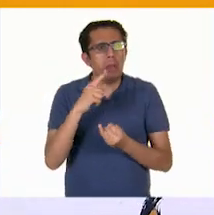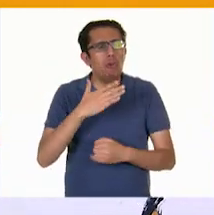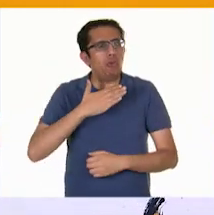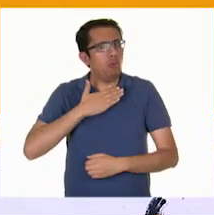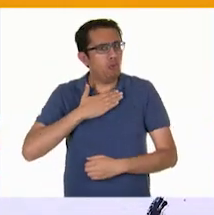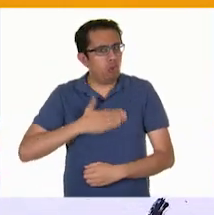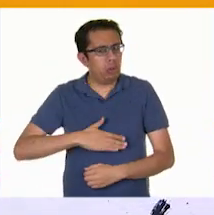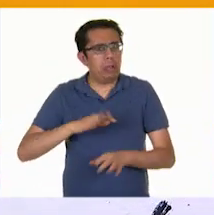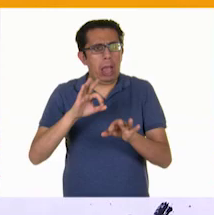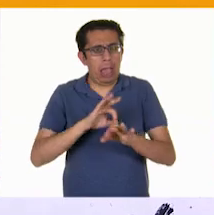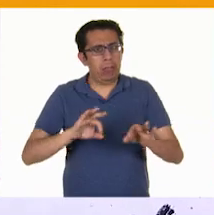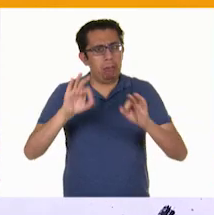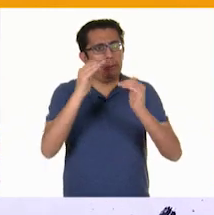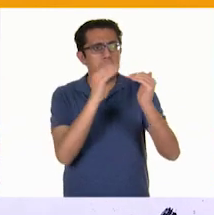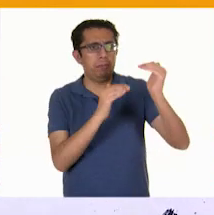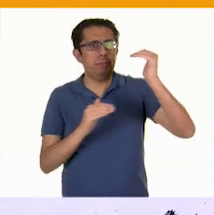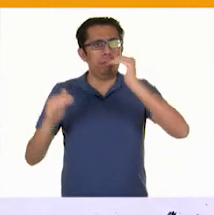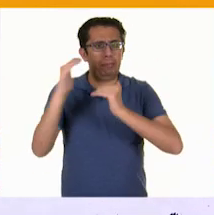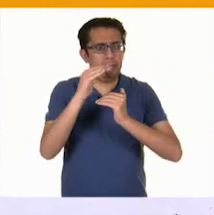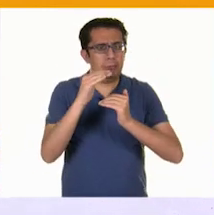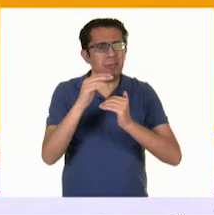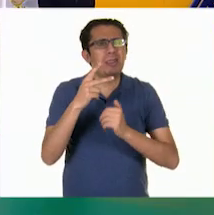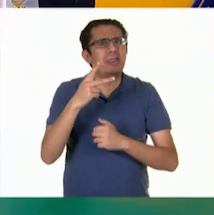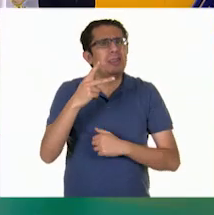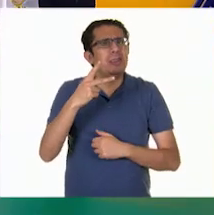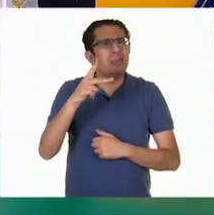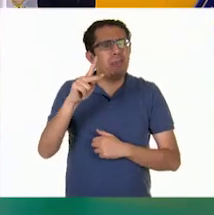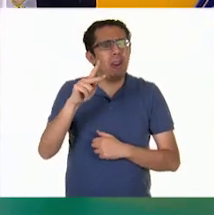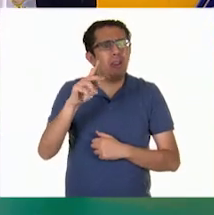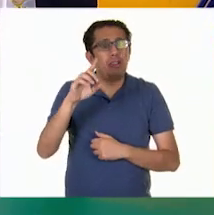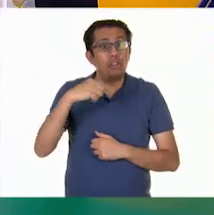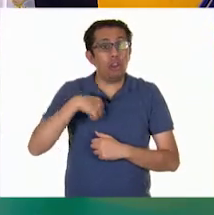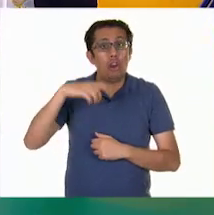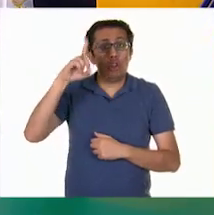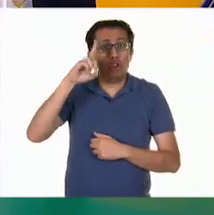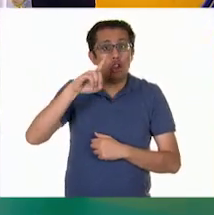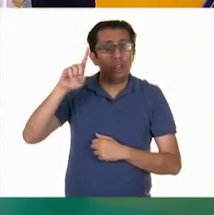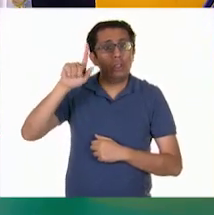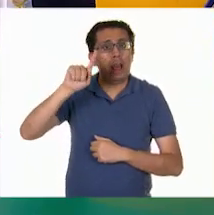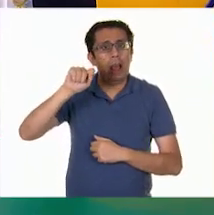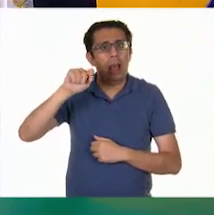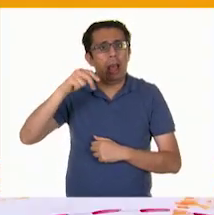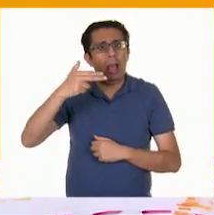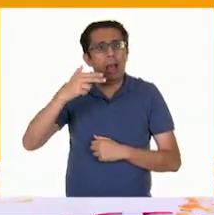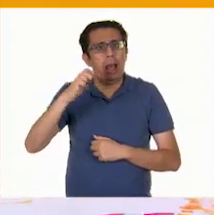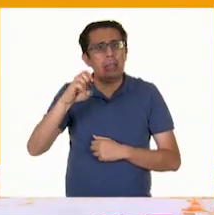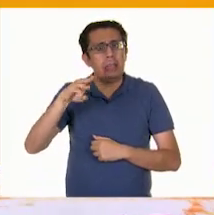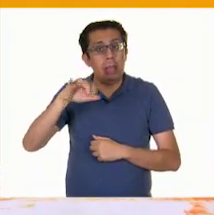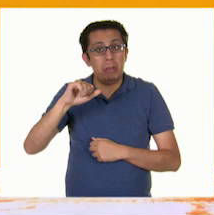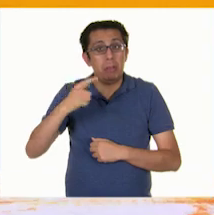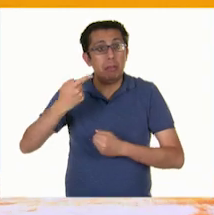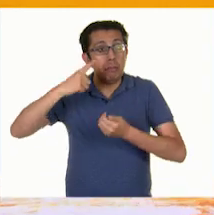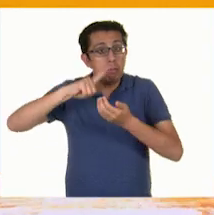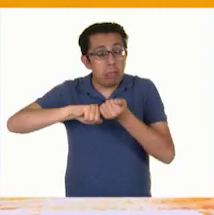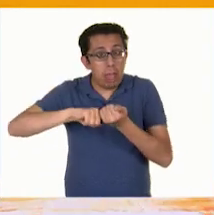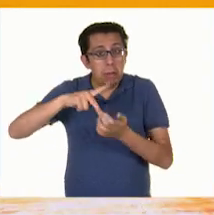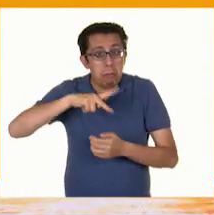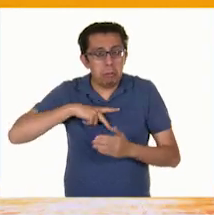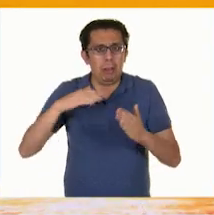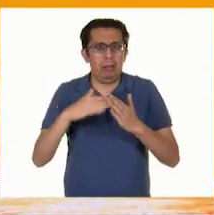por encima de todo. Ay, pero yo a la diosa Temis no la siento representada en mi casa,